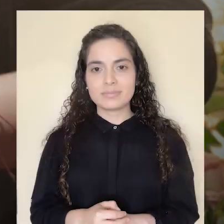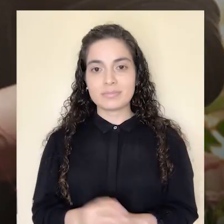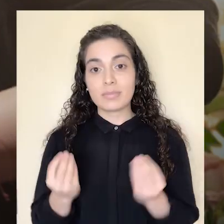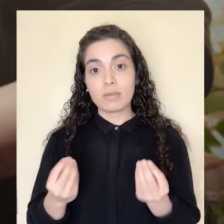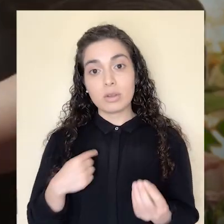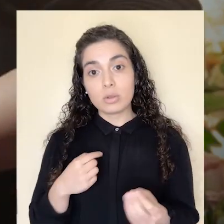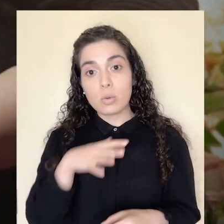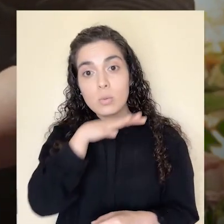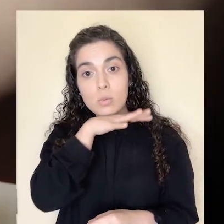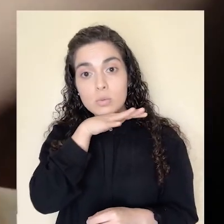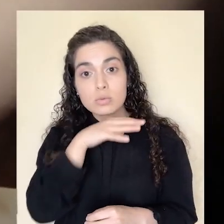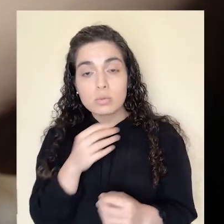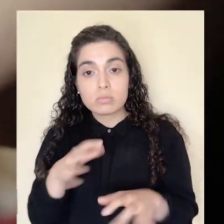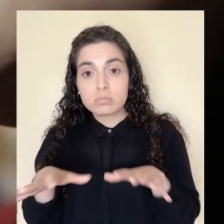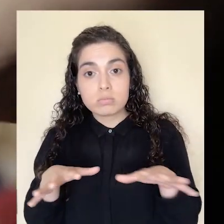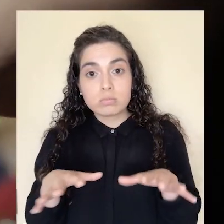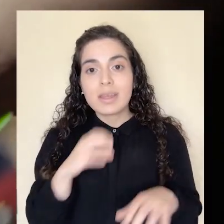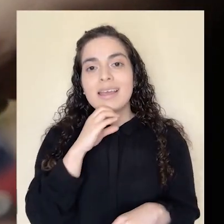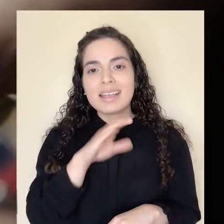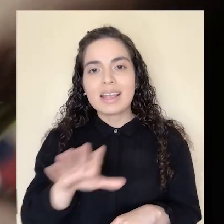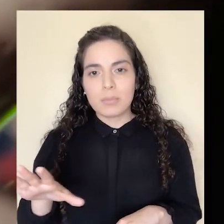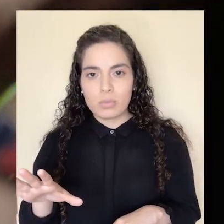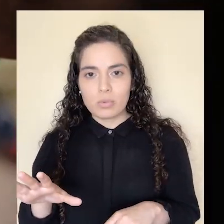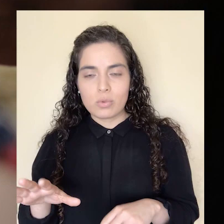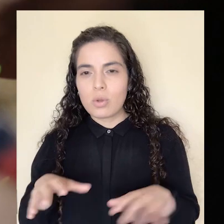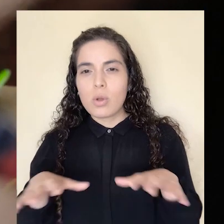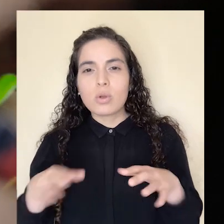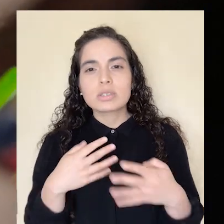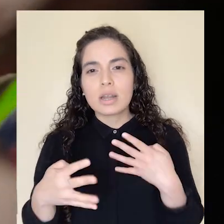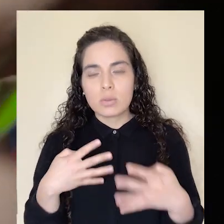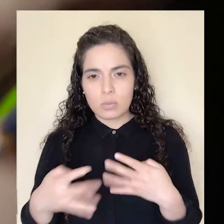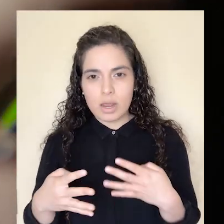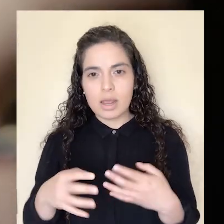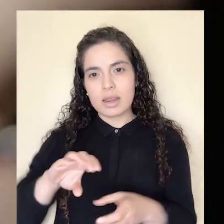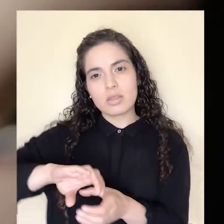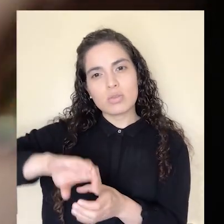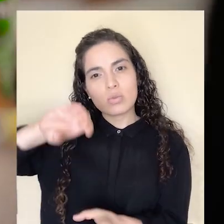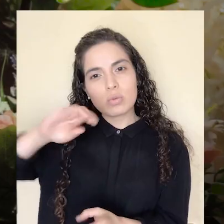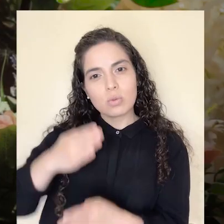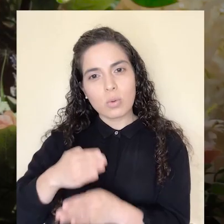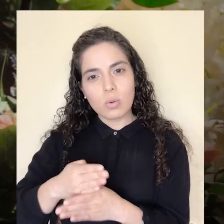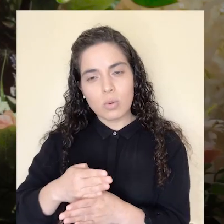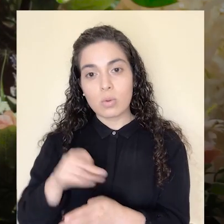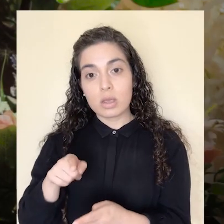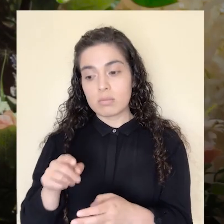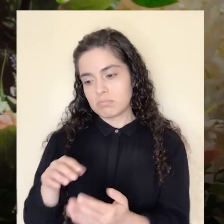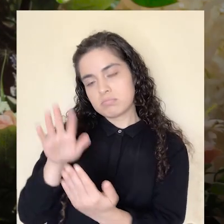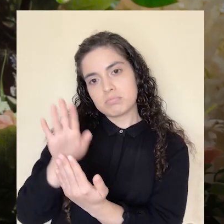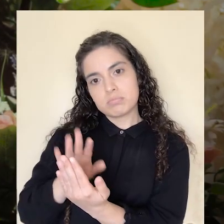Yo ocupo mucho material del campo. O sea, cosas rústicas, tronco. He hecho decoración en